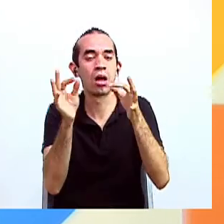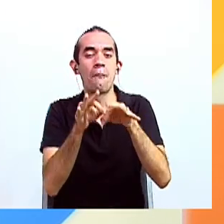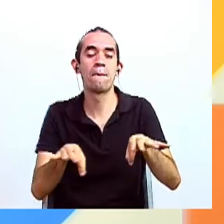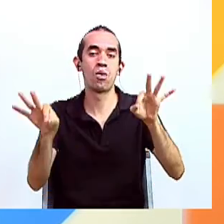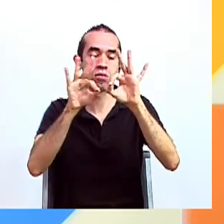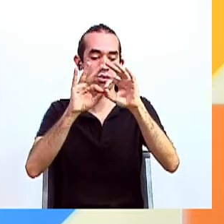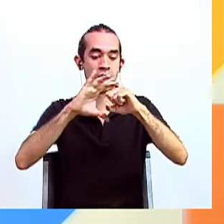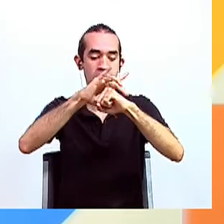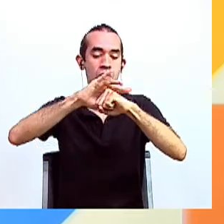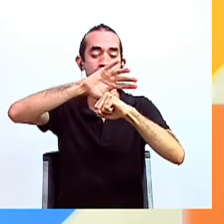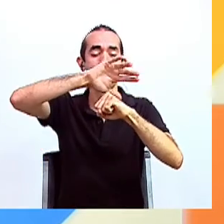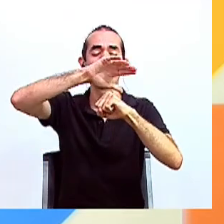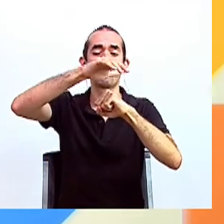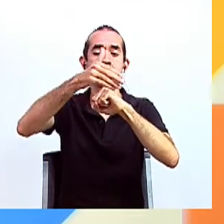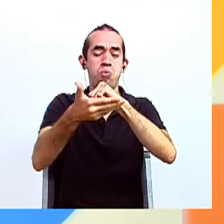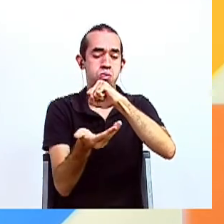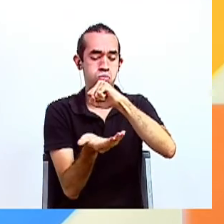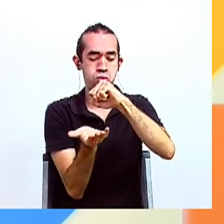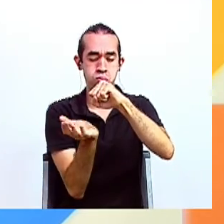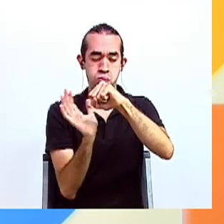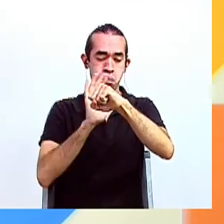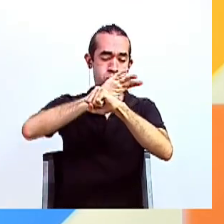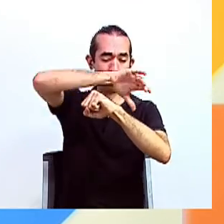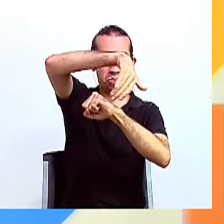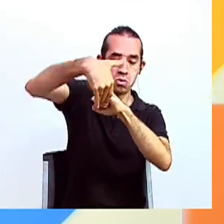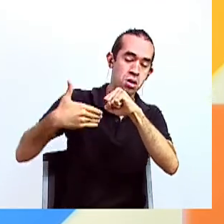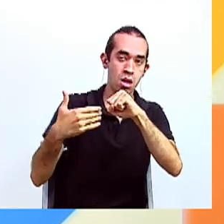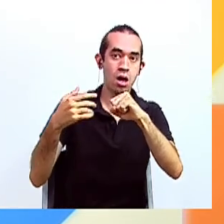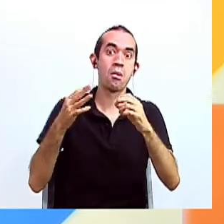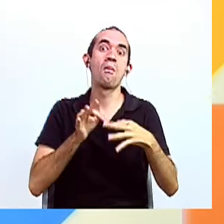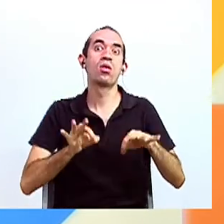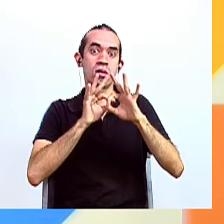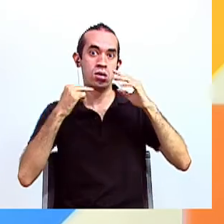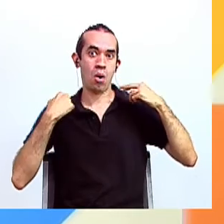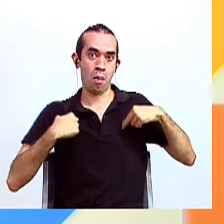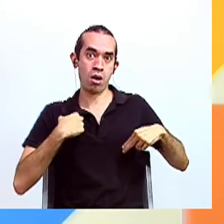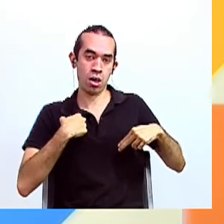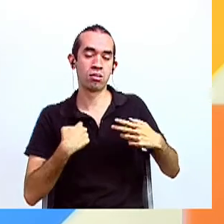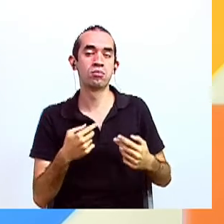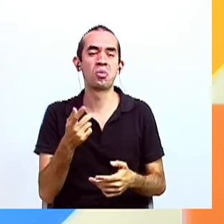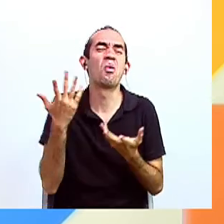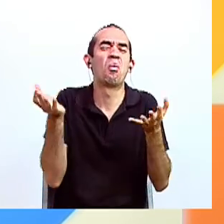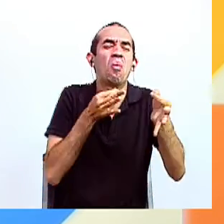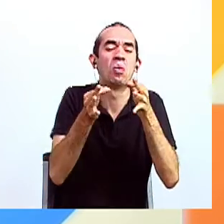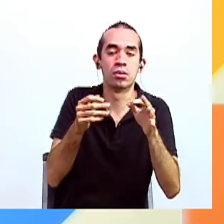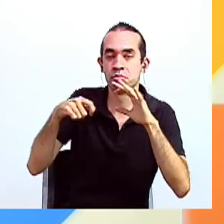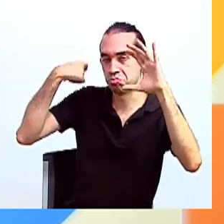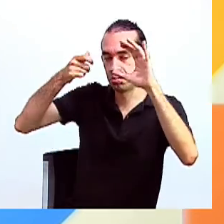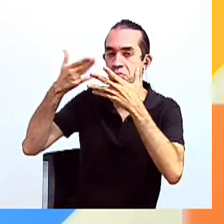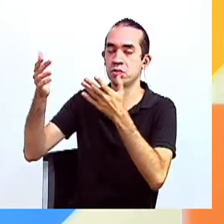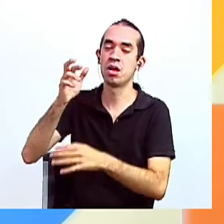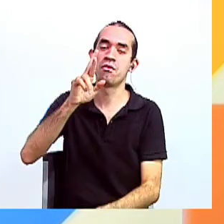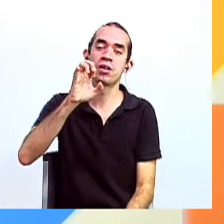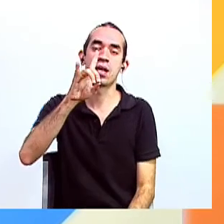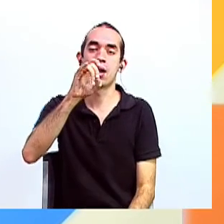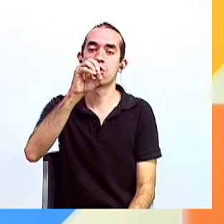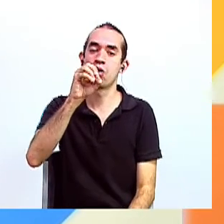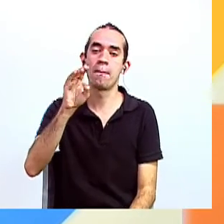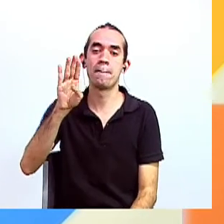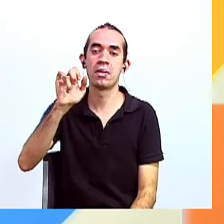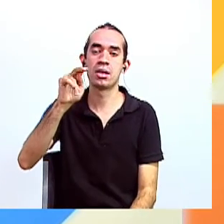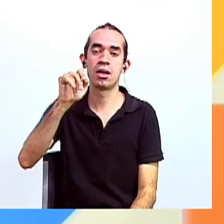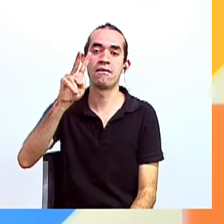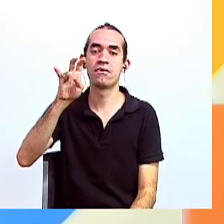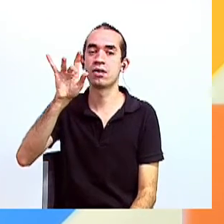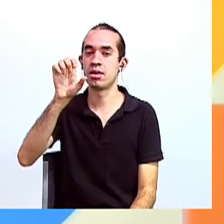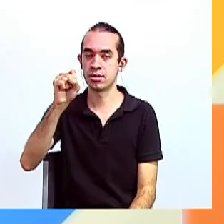esa capa para la humanidad? Veamos a través de este video de Ricardo Benavides también cómo